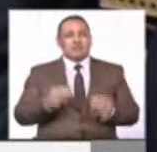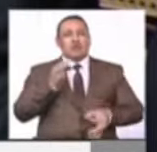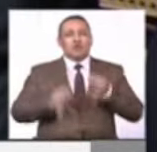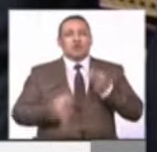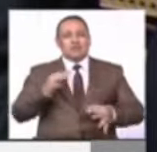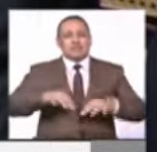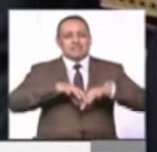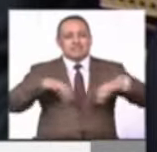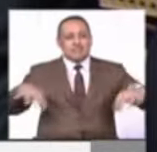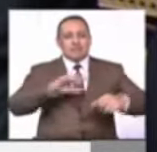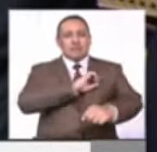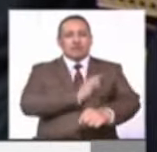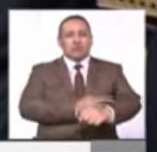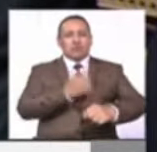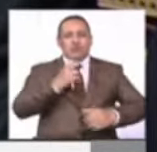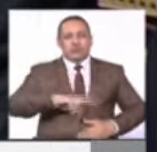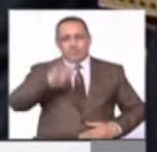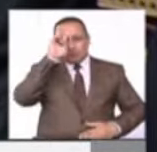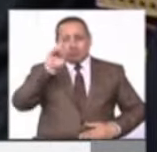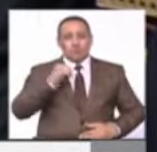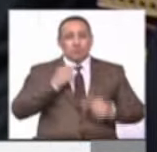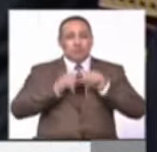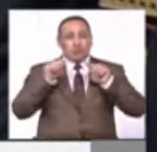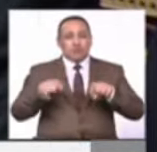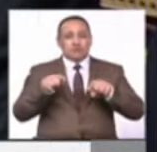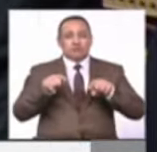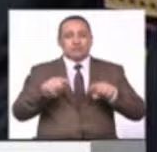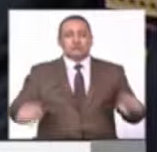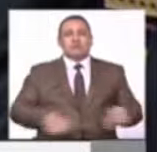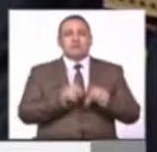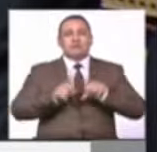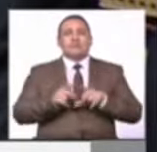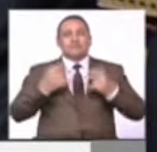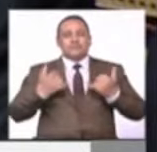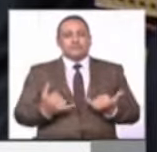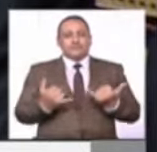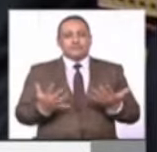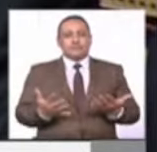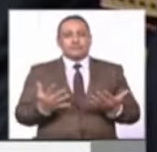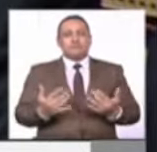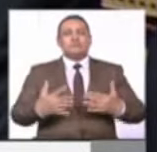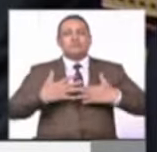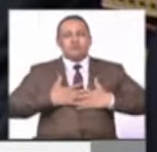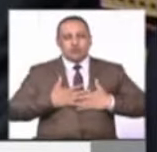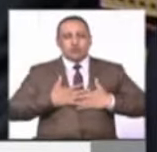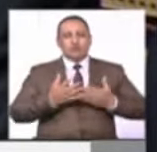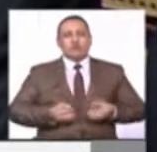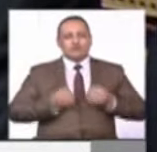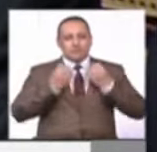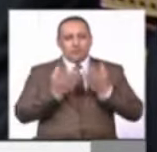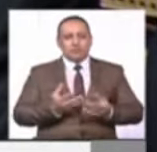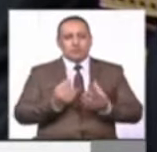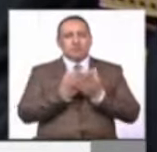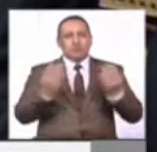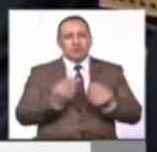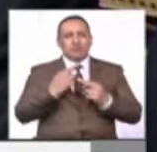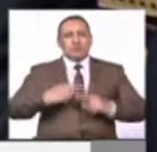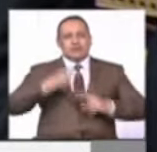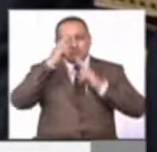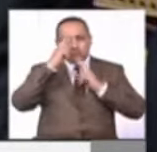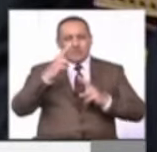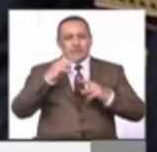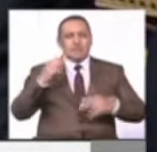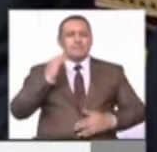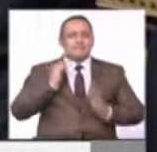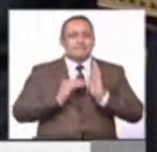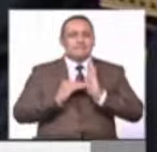separación de los poderes del Perú es por ello que ahora les corresponde actuar con responsabilidad y